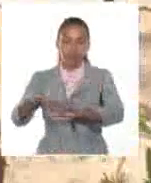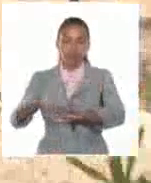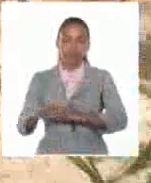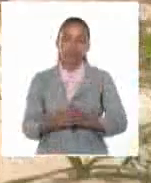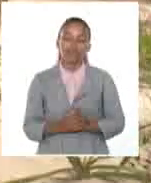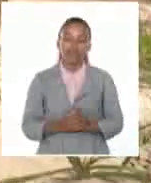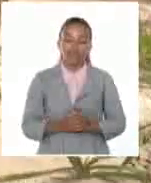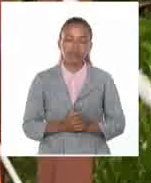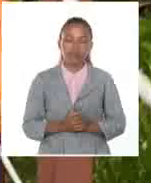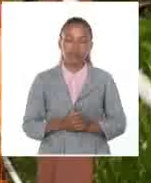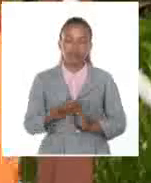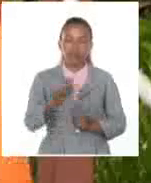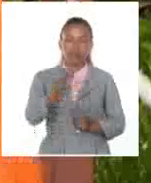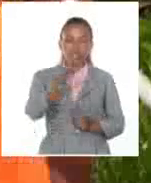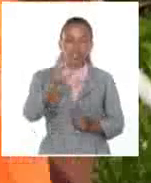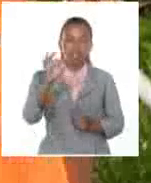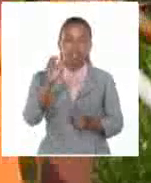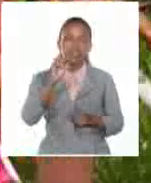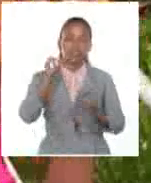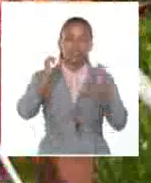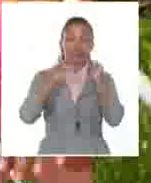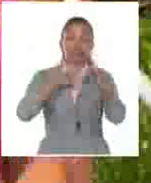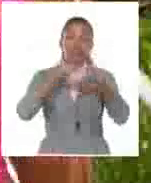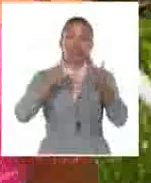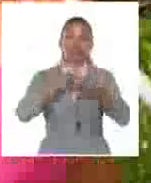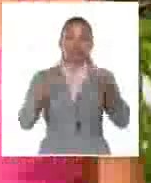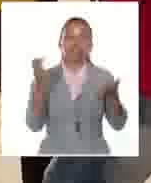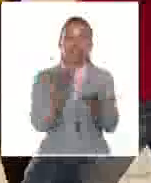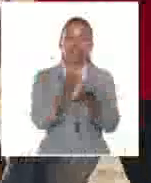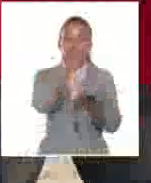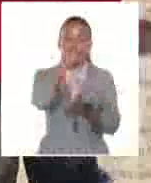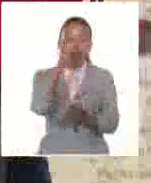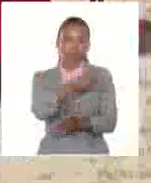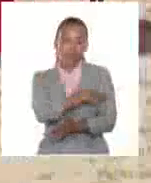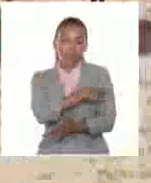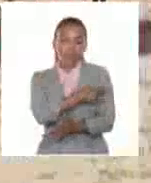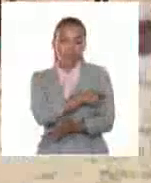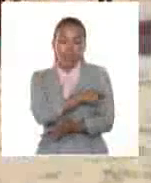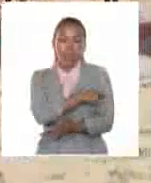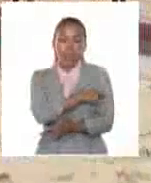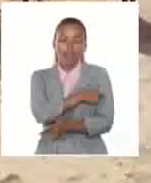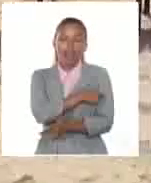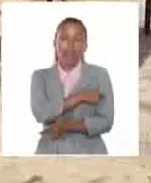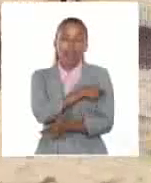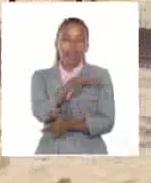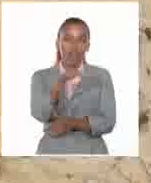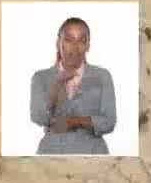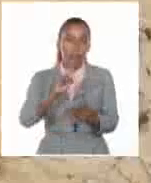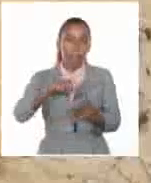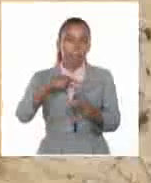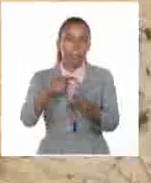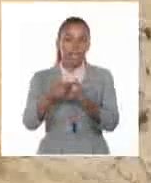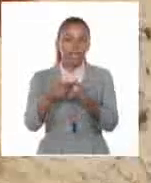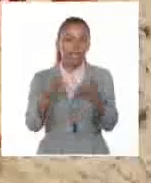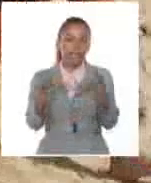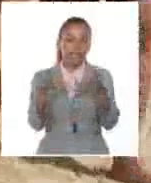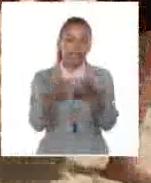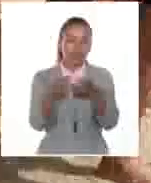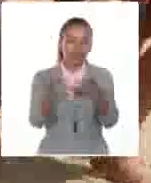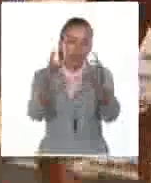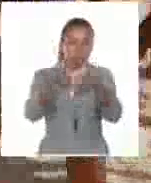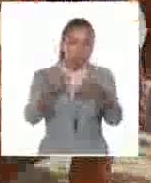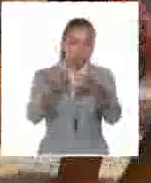18 pioneros de la Escuela Primaria Raúl Arturo Hernández Martínez y un grupo de investigadores del Centro de Medio Ambiente presentaron